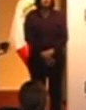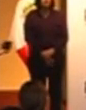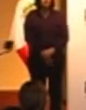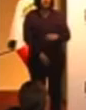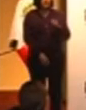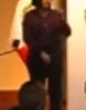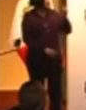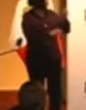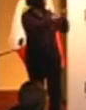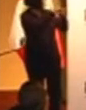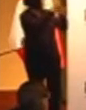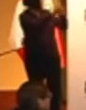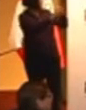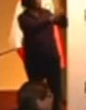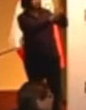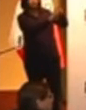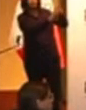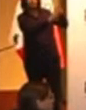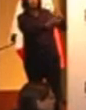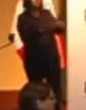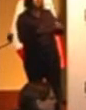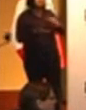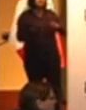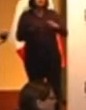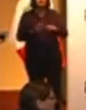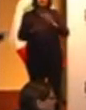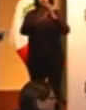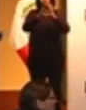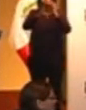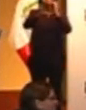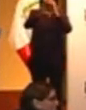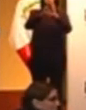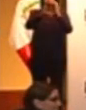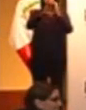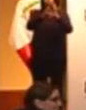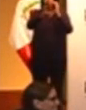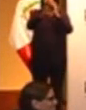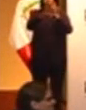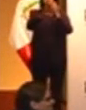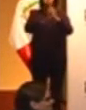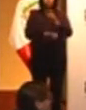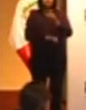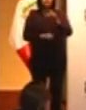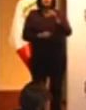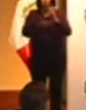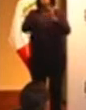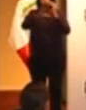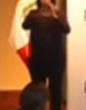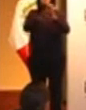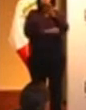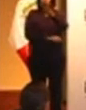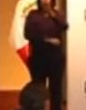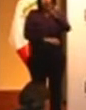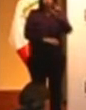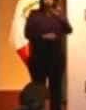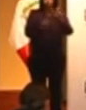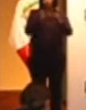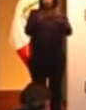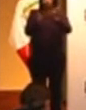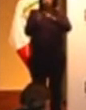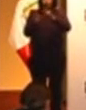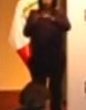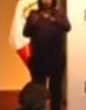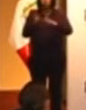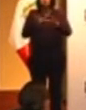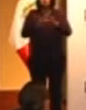Este punto importante es que vamos a tener un bus de 48 pasajeros con